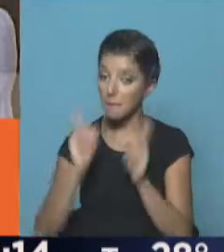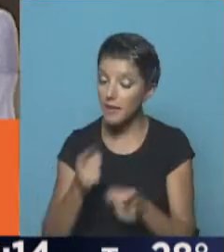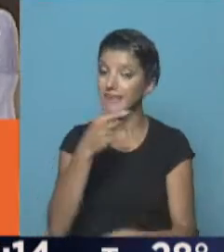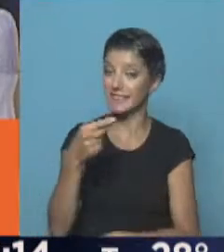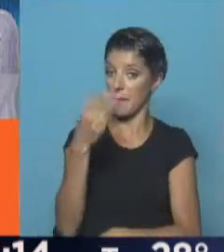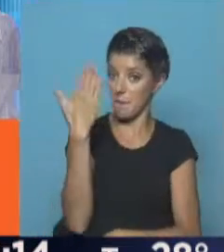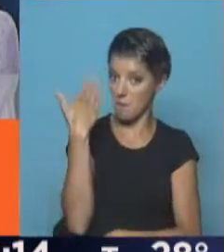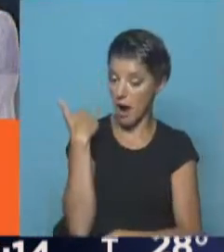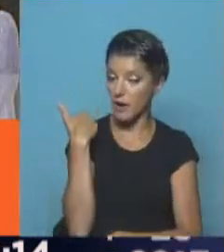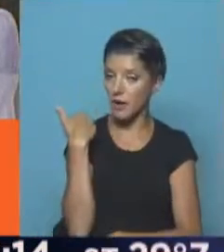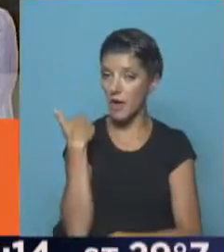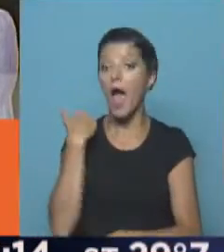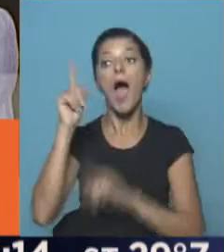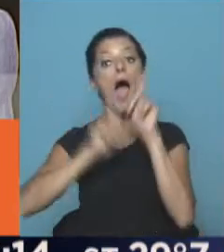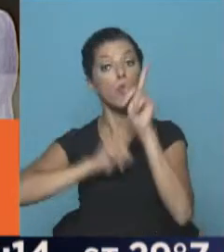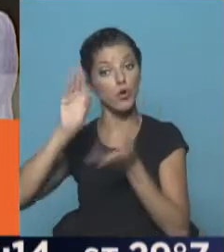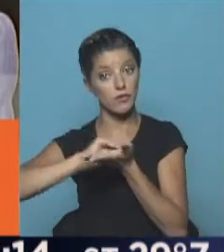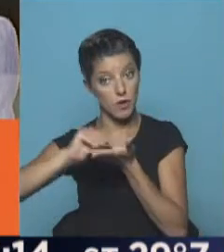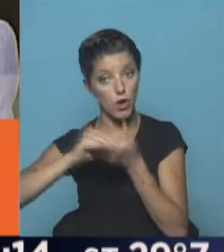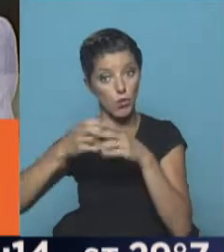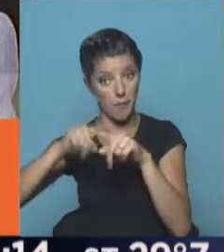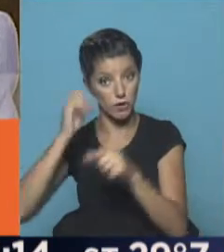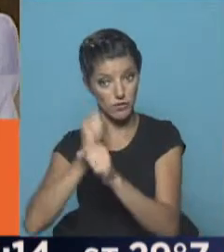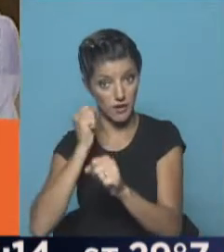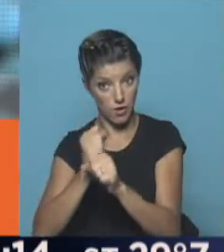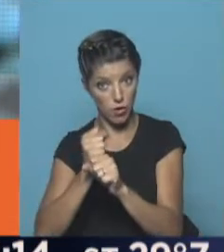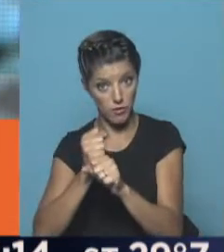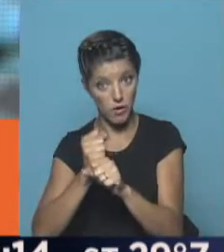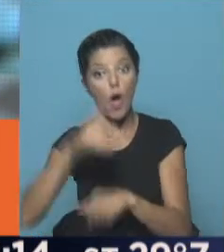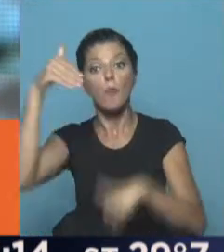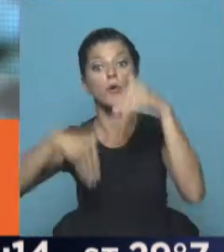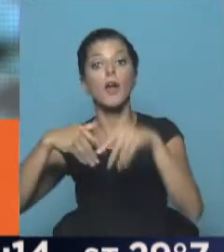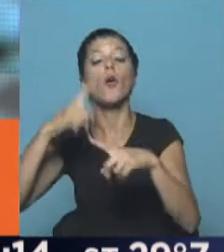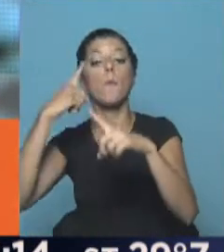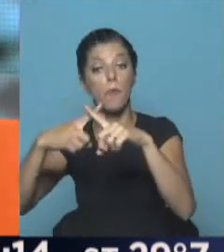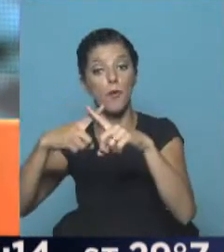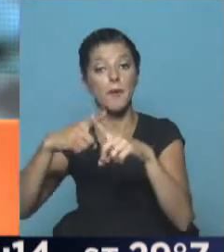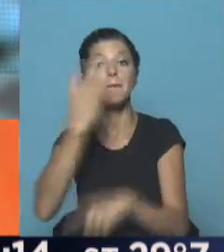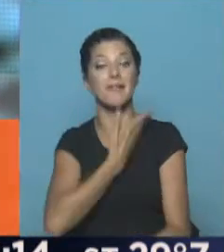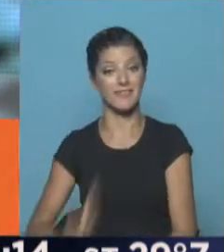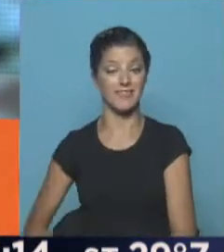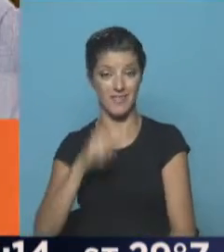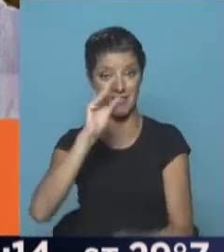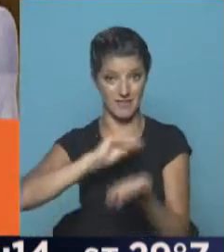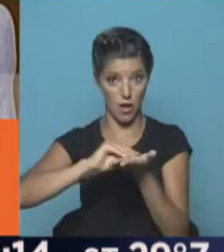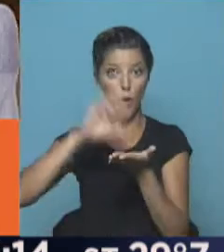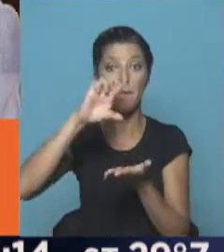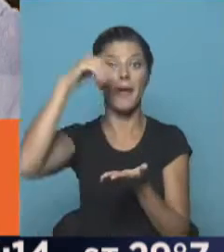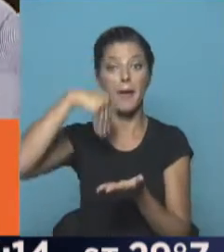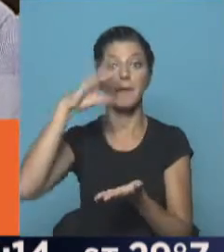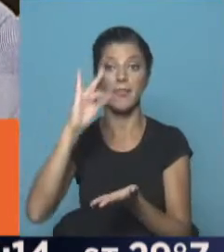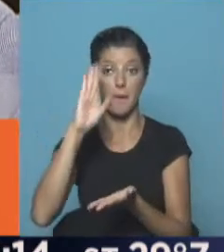determinados senadores de partidos trabajadores votaron por el presidente del senado del pm debe no esté